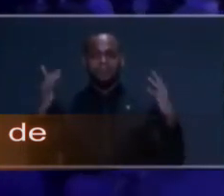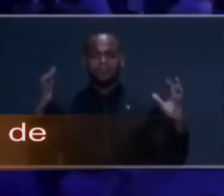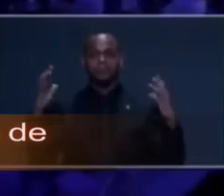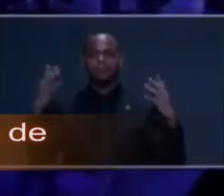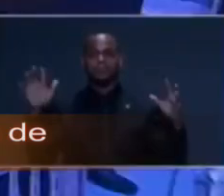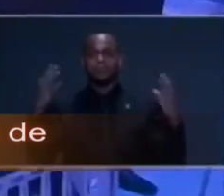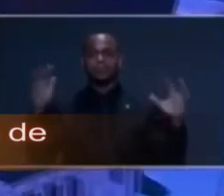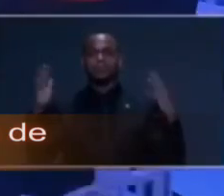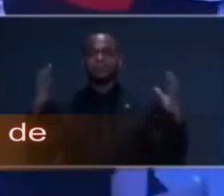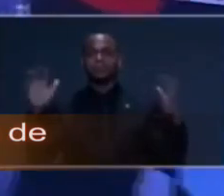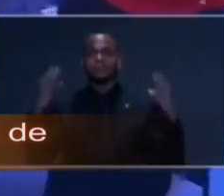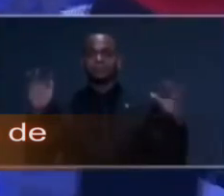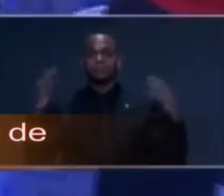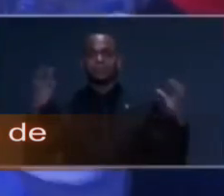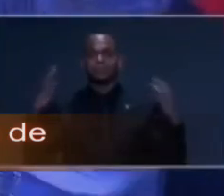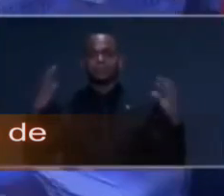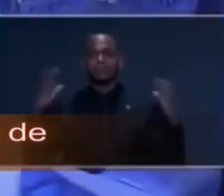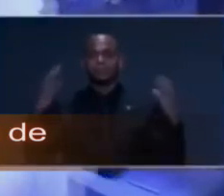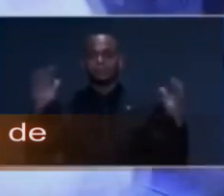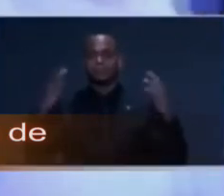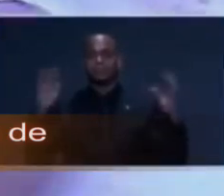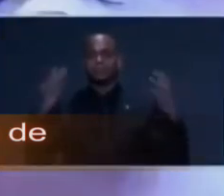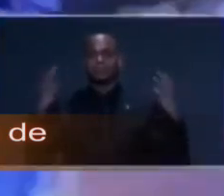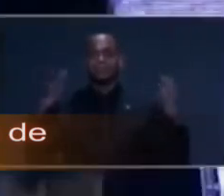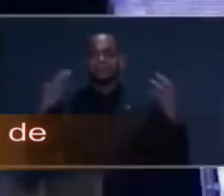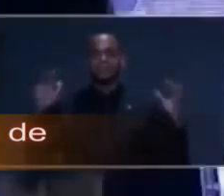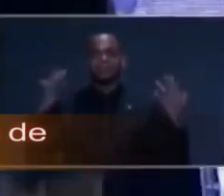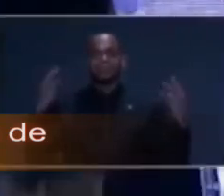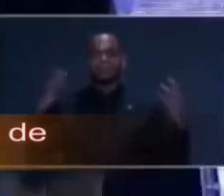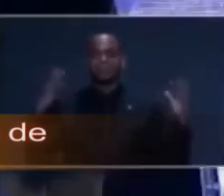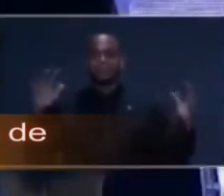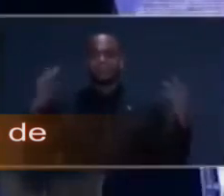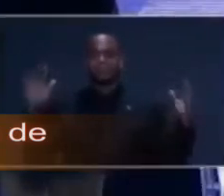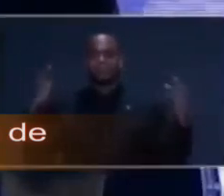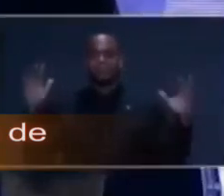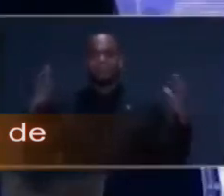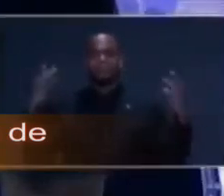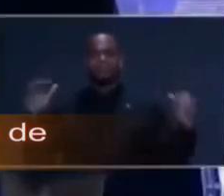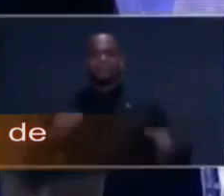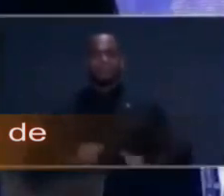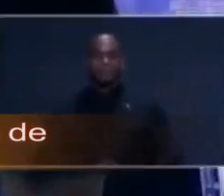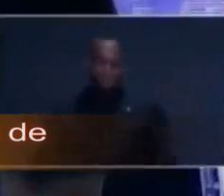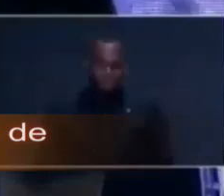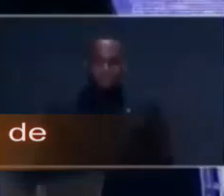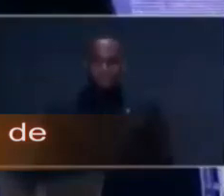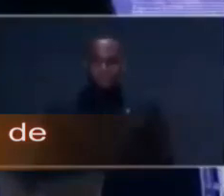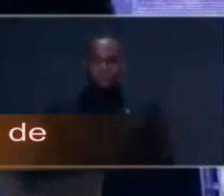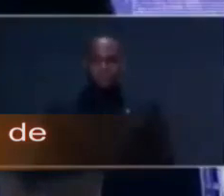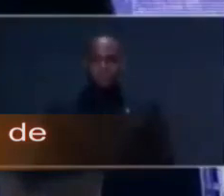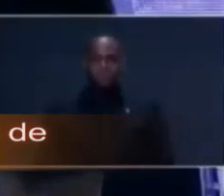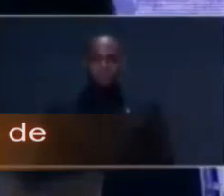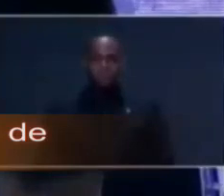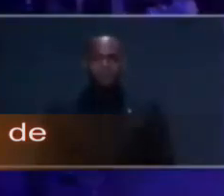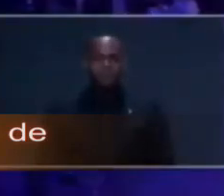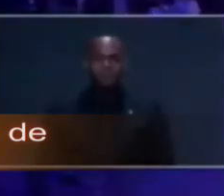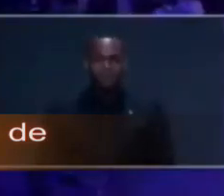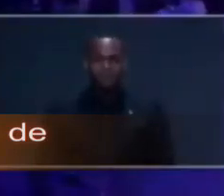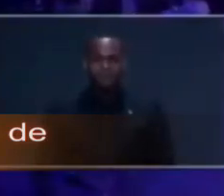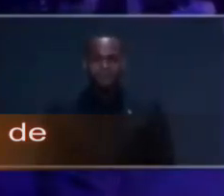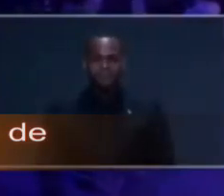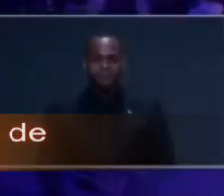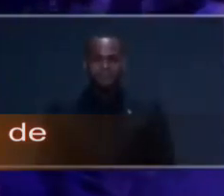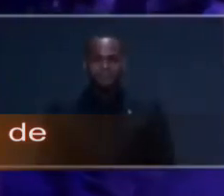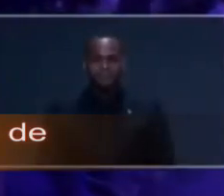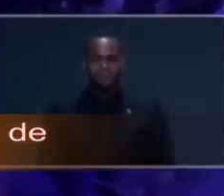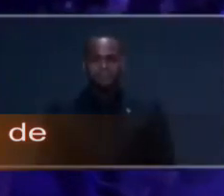país acercándose a expertos en diseño gráfico publicidad y comunicación recordamos que unas